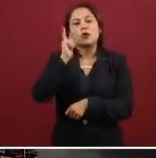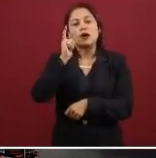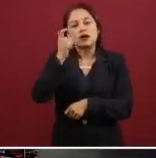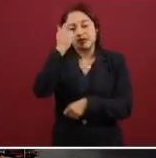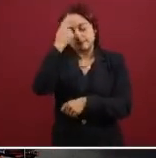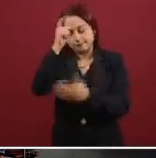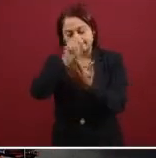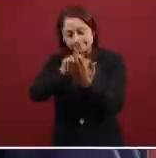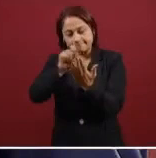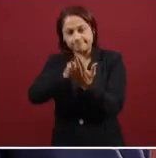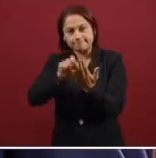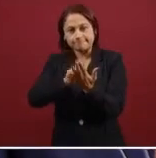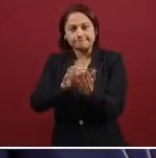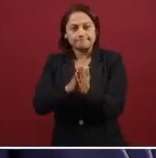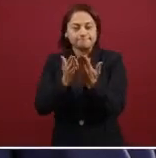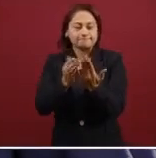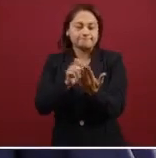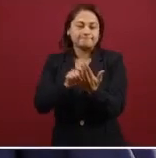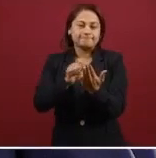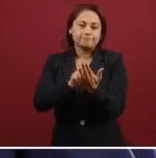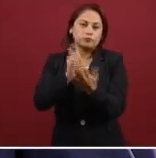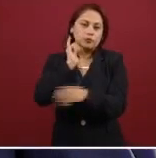para explicar